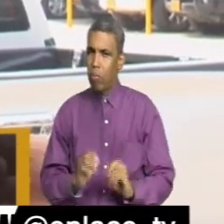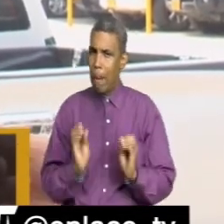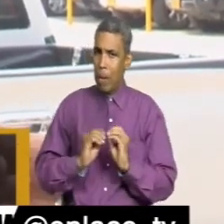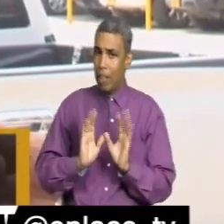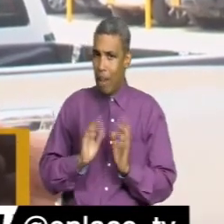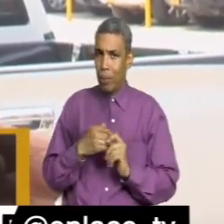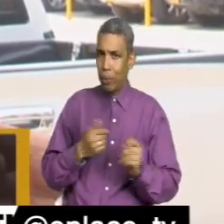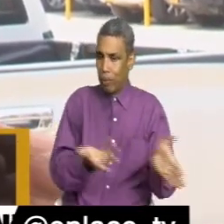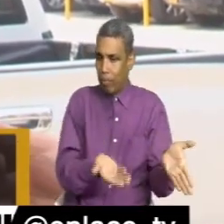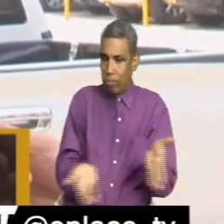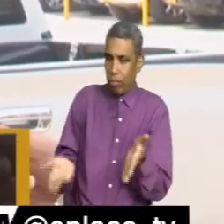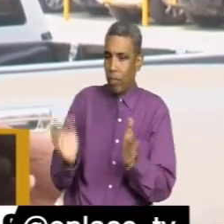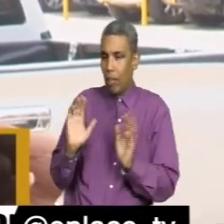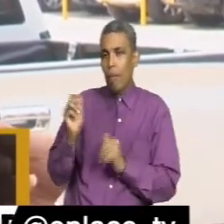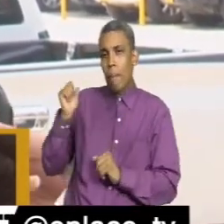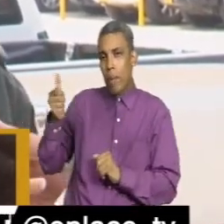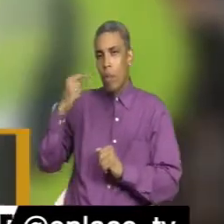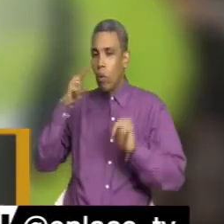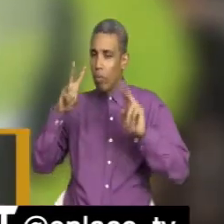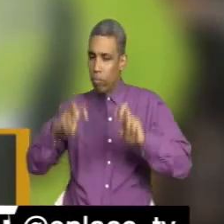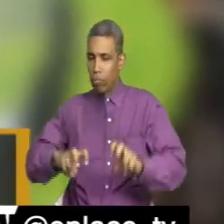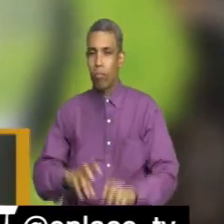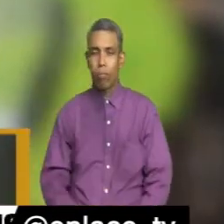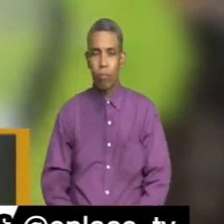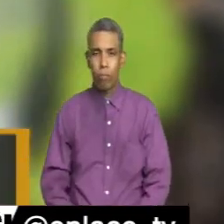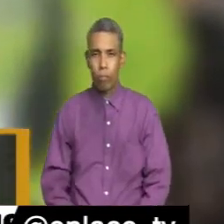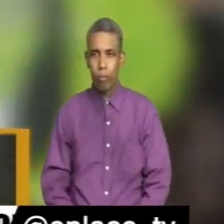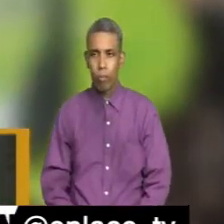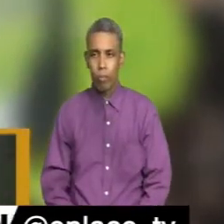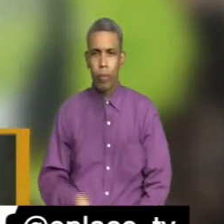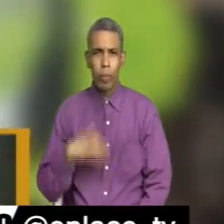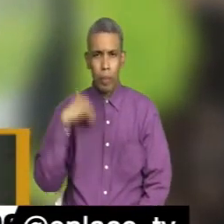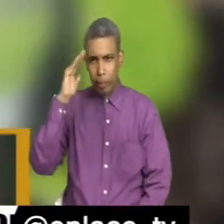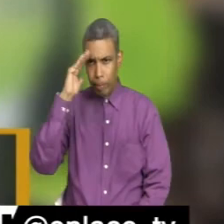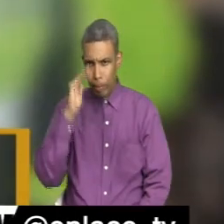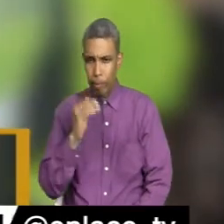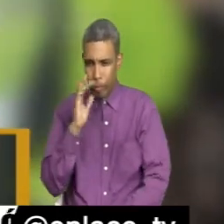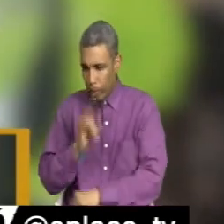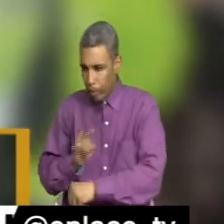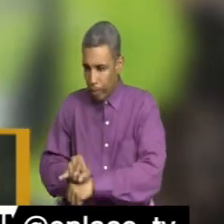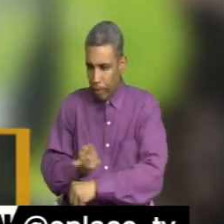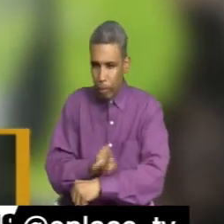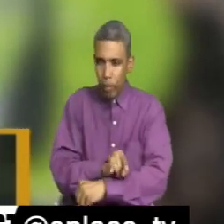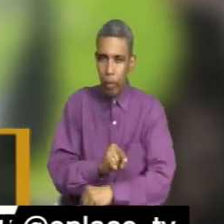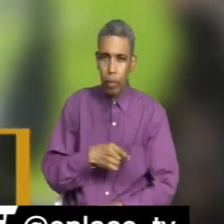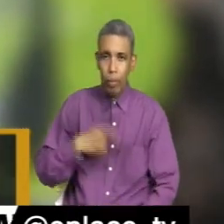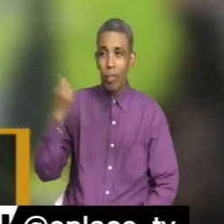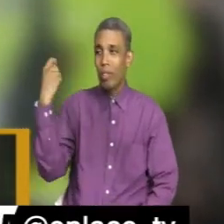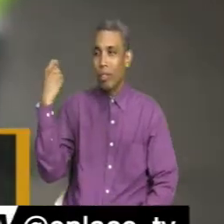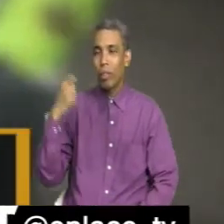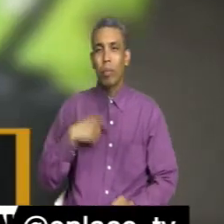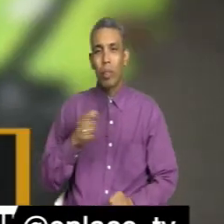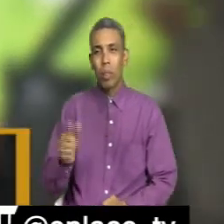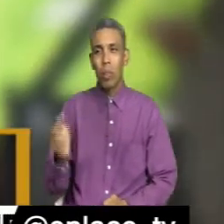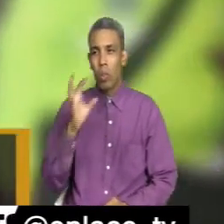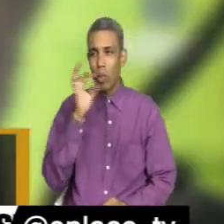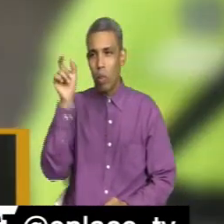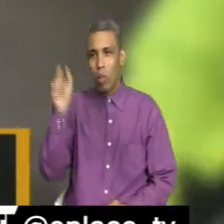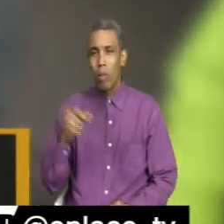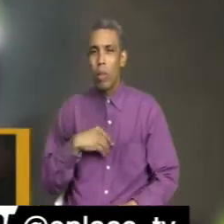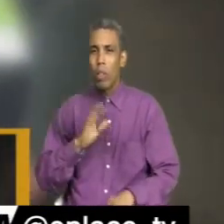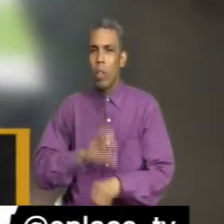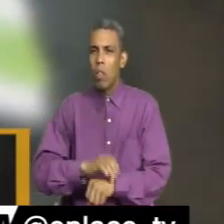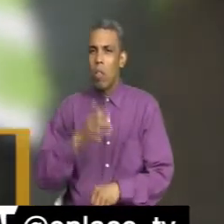defina en qué hecho ilícito fue el que participó. En estos operativos de registro y control en las últimas horas también fue detenido un hombre por el delito de